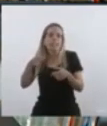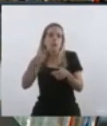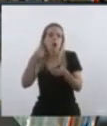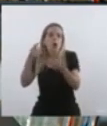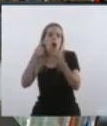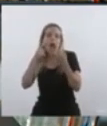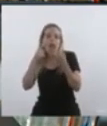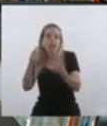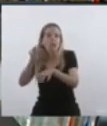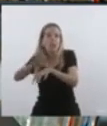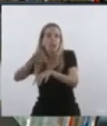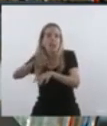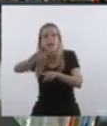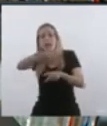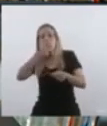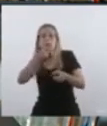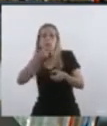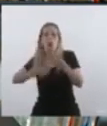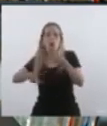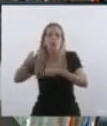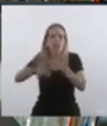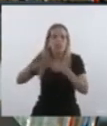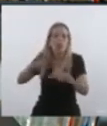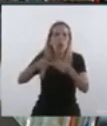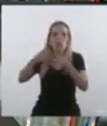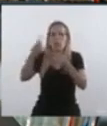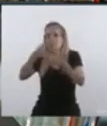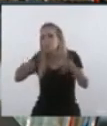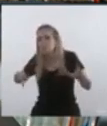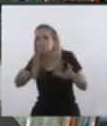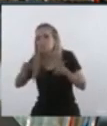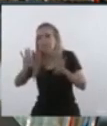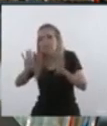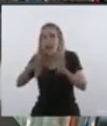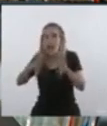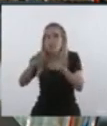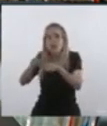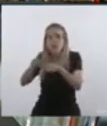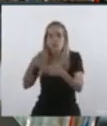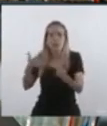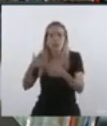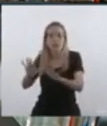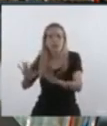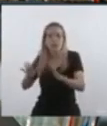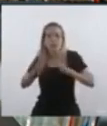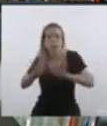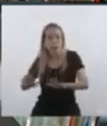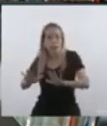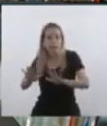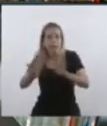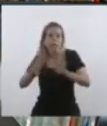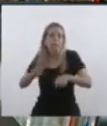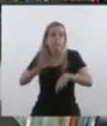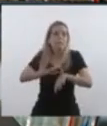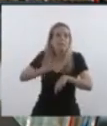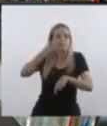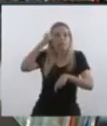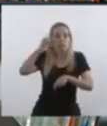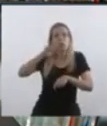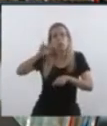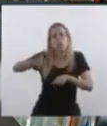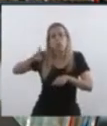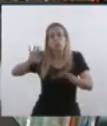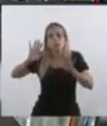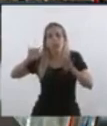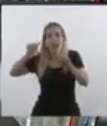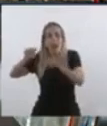de necesidades quirúrgicas que podían esperar, pero que creyeron que eran oportunos tratarlos ahora. Y así, en el